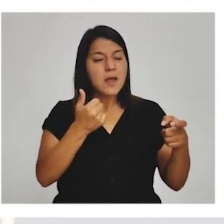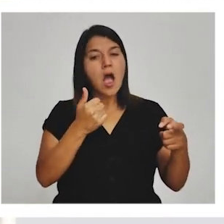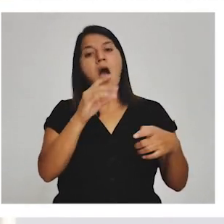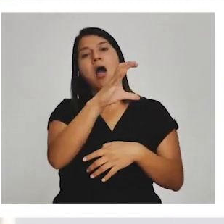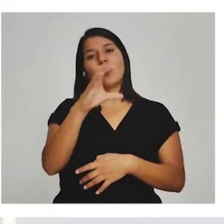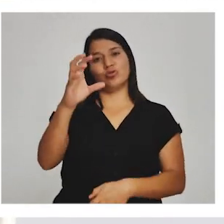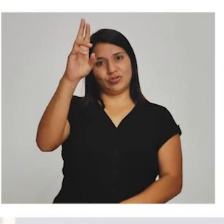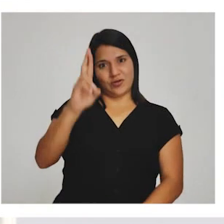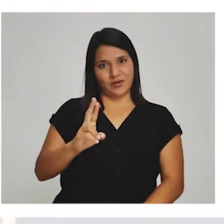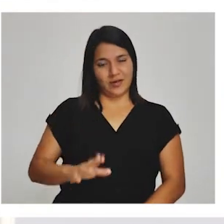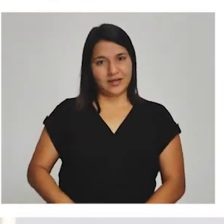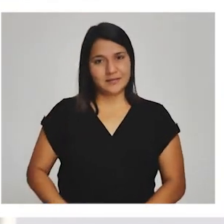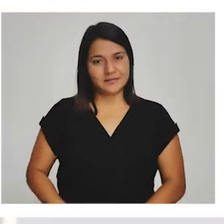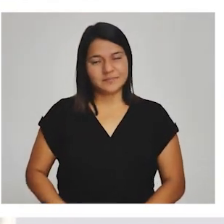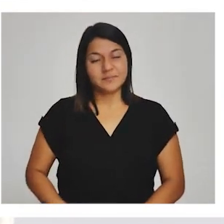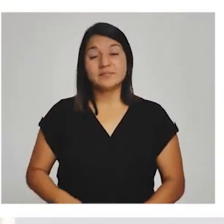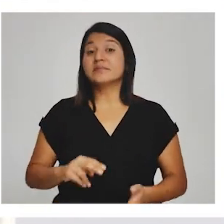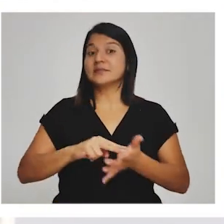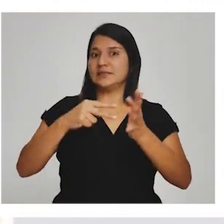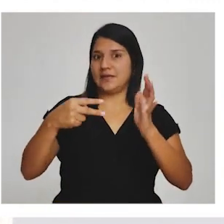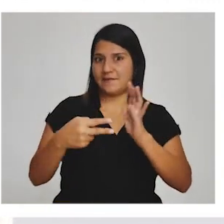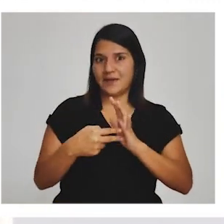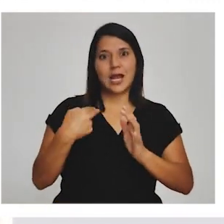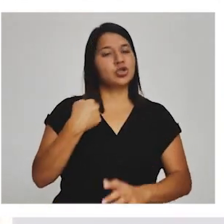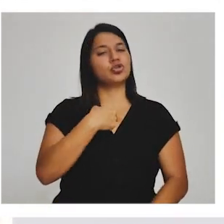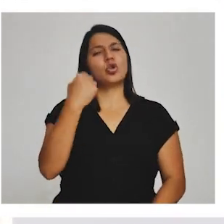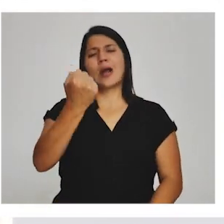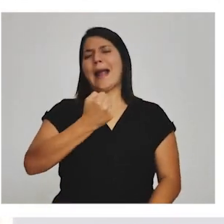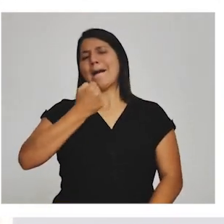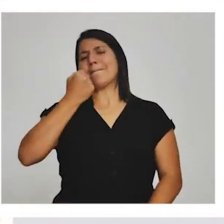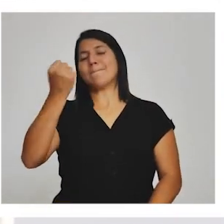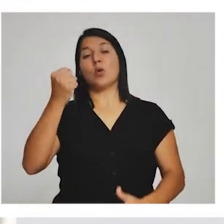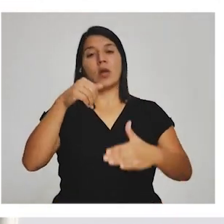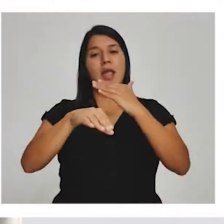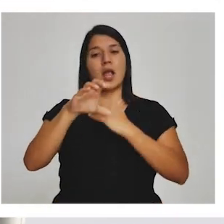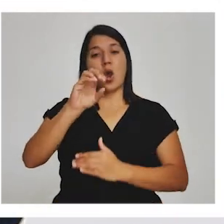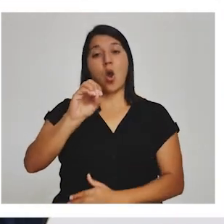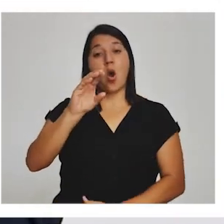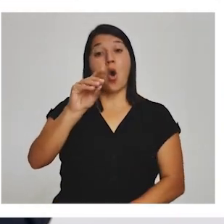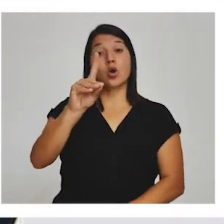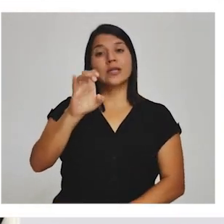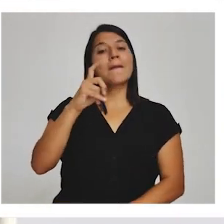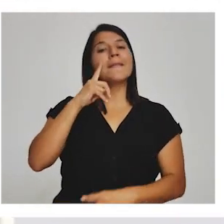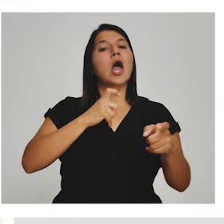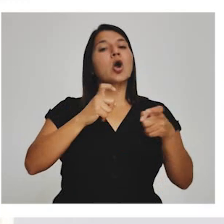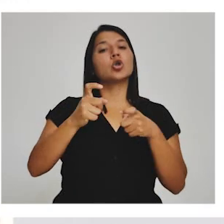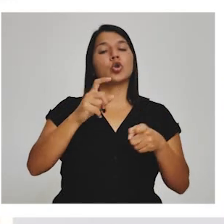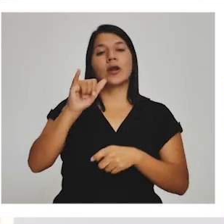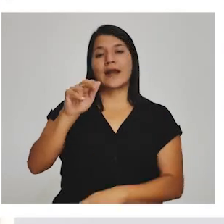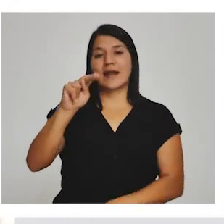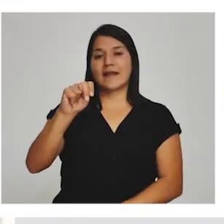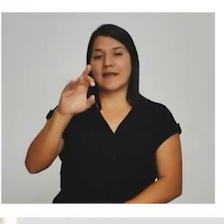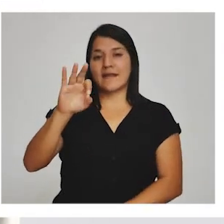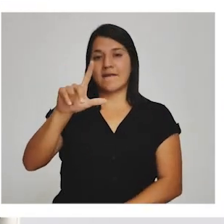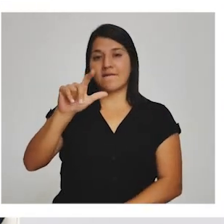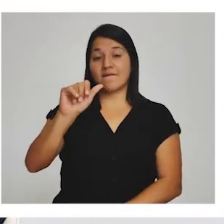sea, somos el campeón de la OCDE en control de la inflación. The Economist